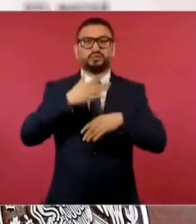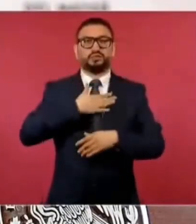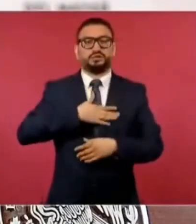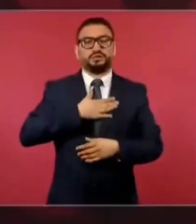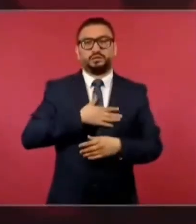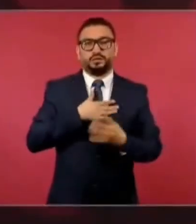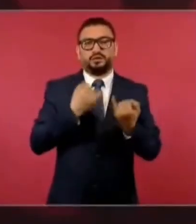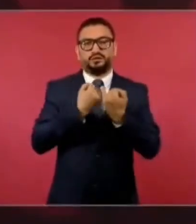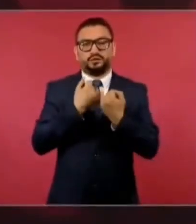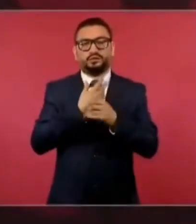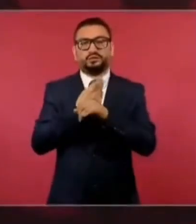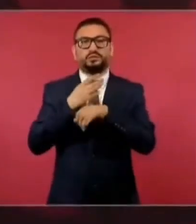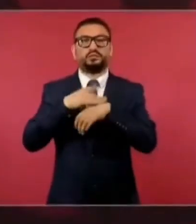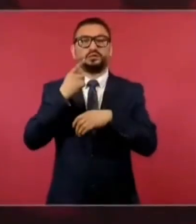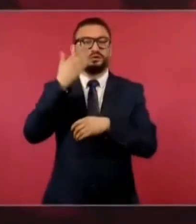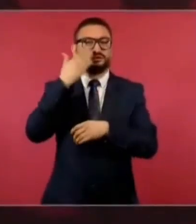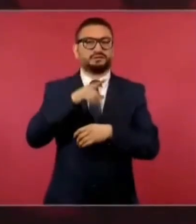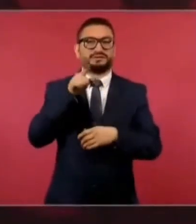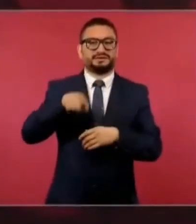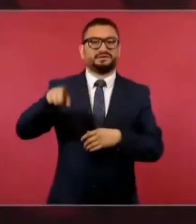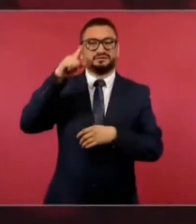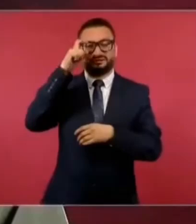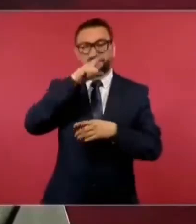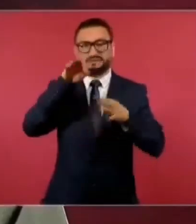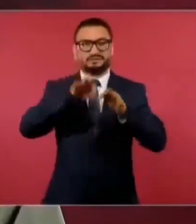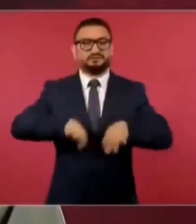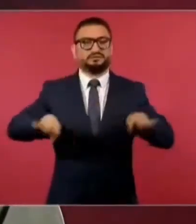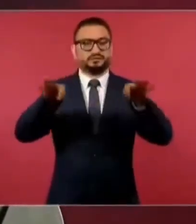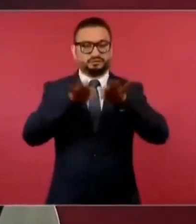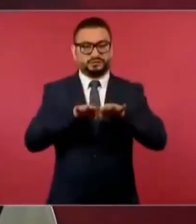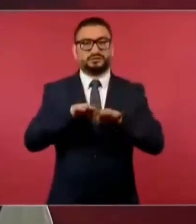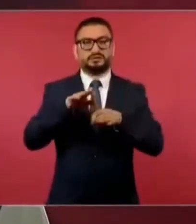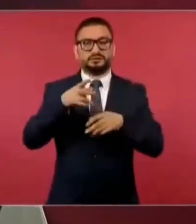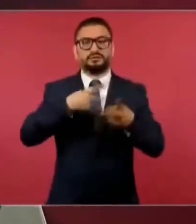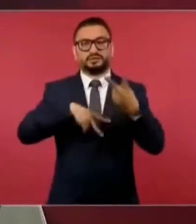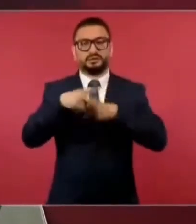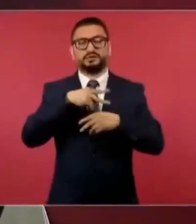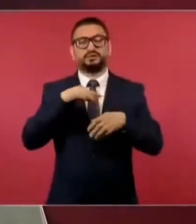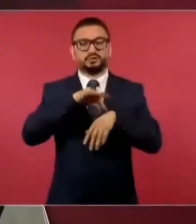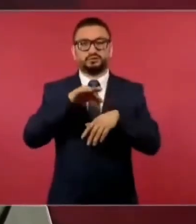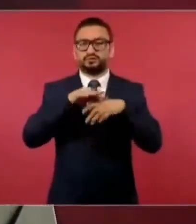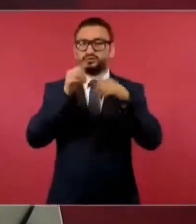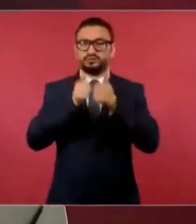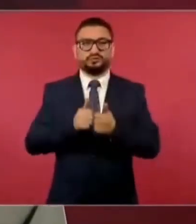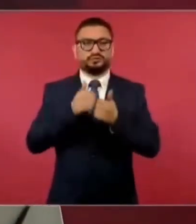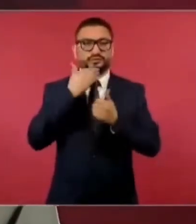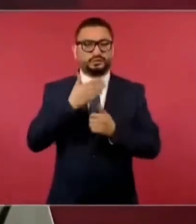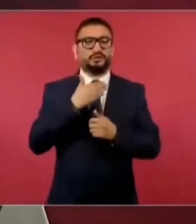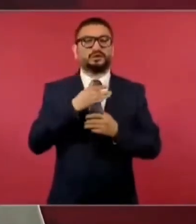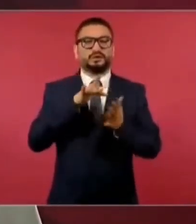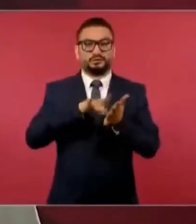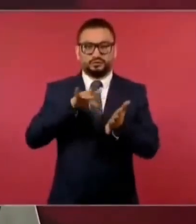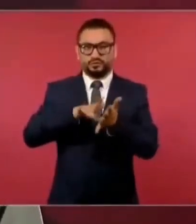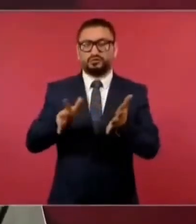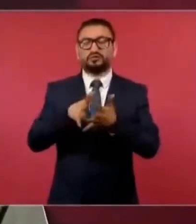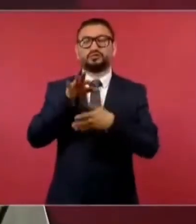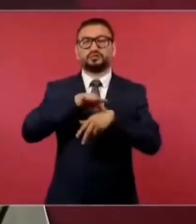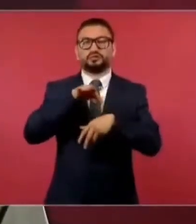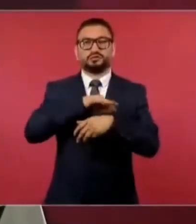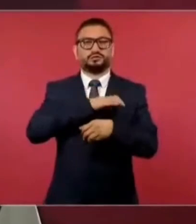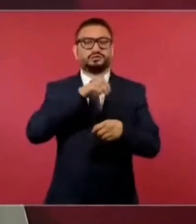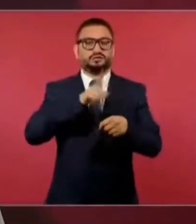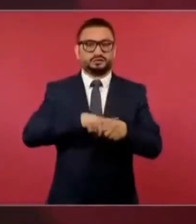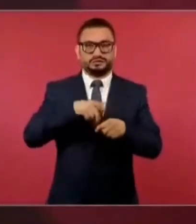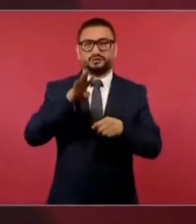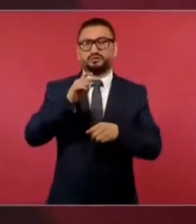buenas condiciones, porque para ellos es muy importante la presencia permanente de esos médicos. Entonces, bonos para médicos especialistas, para